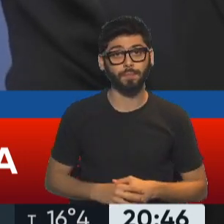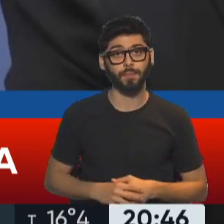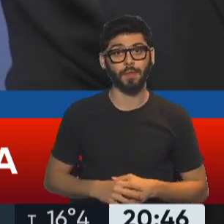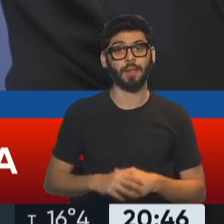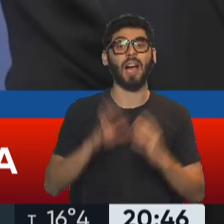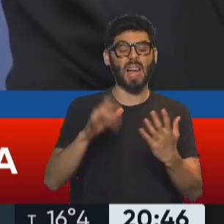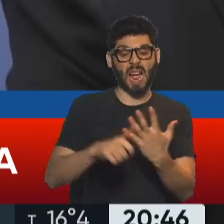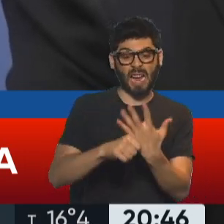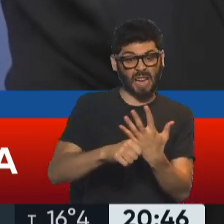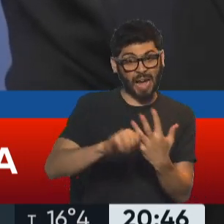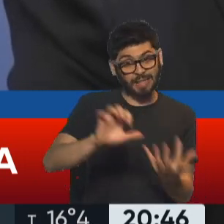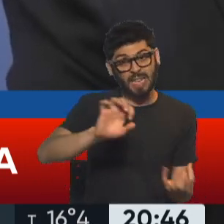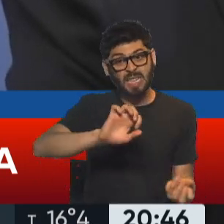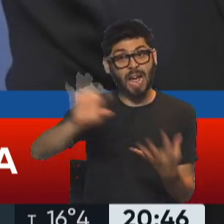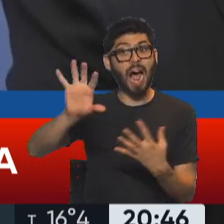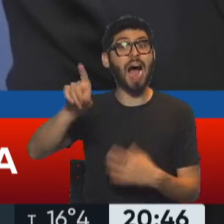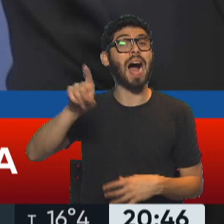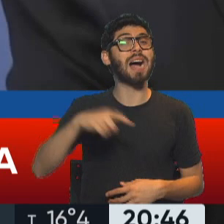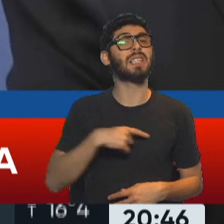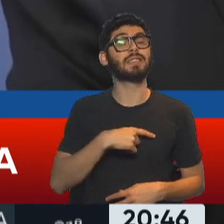carne con destino a China